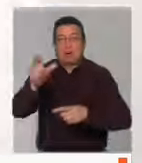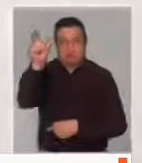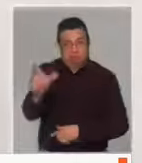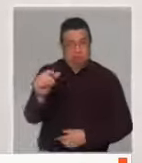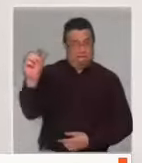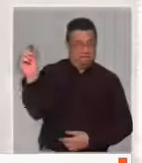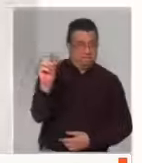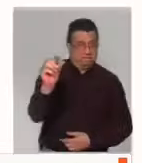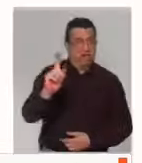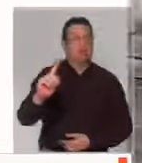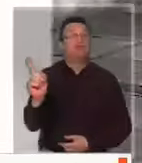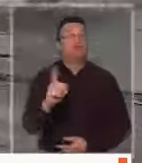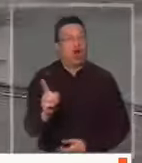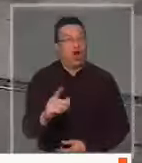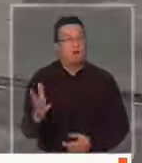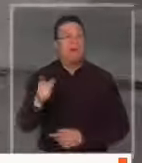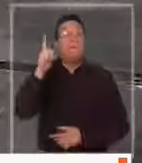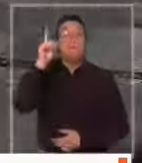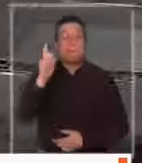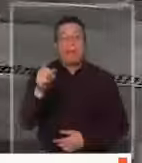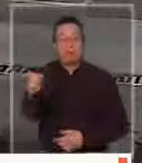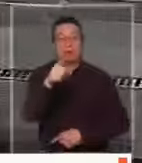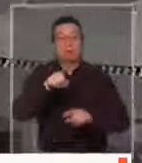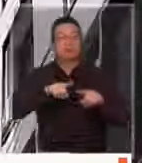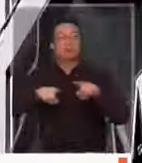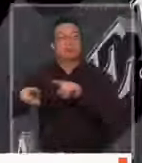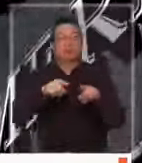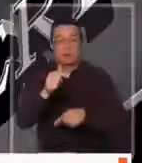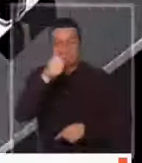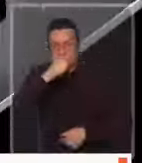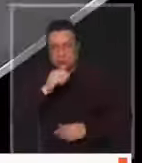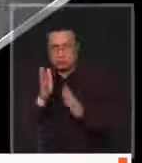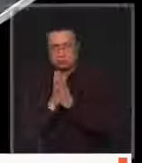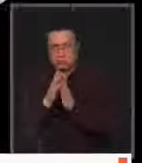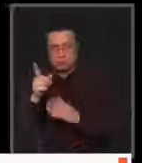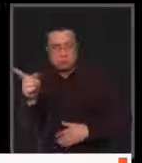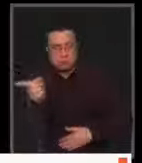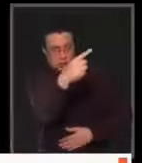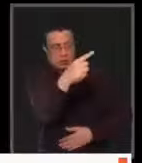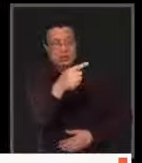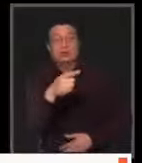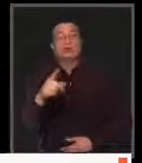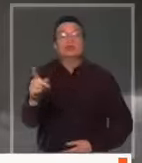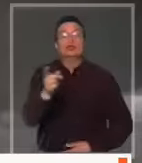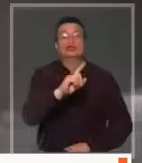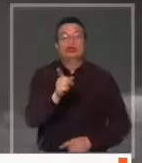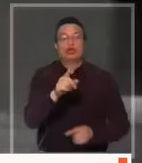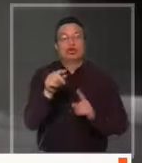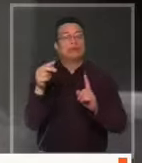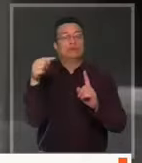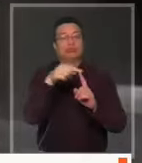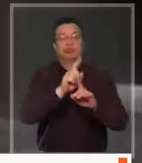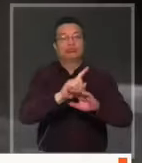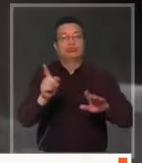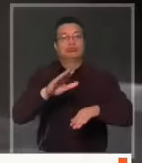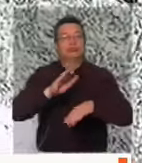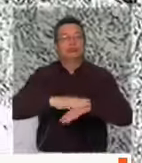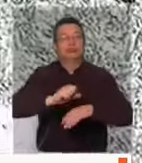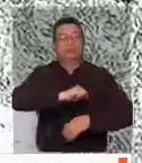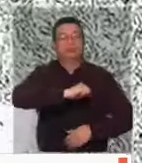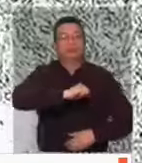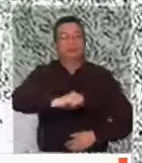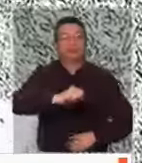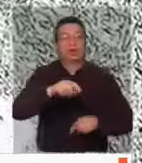jefe. Ordenó llevar adelante diligencias con sigilo que su señoría no solo consistieron en intervenciones,